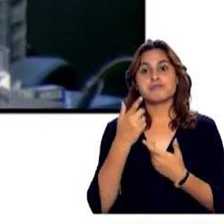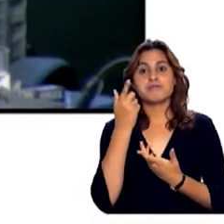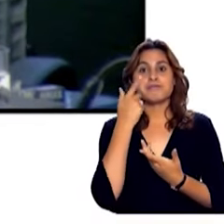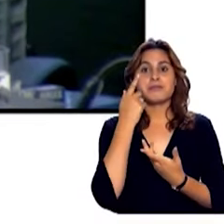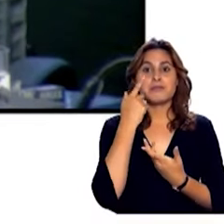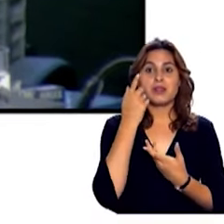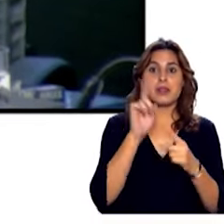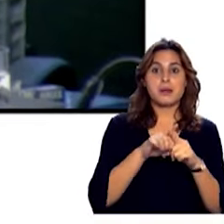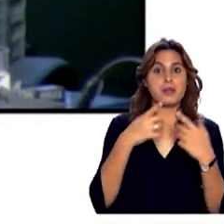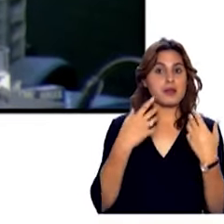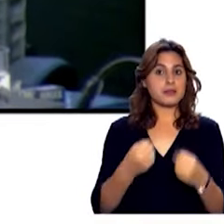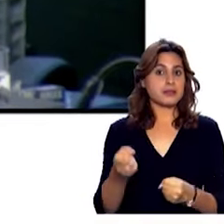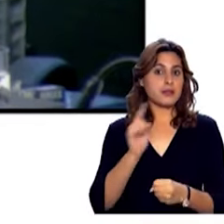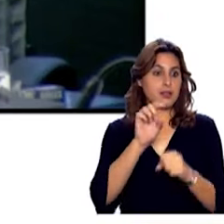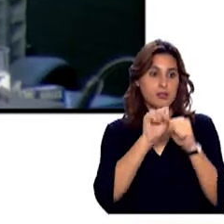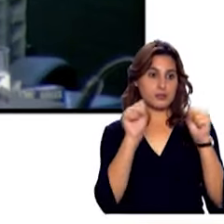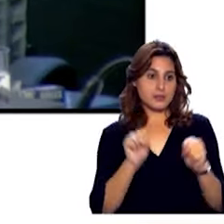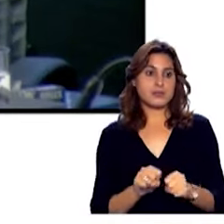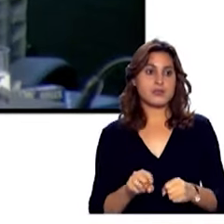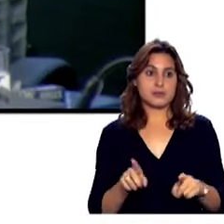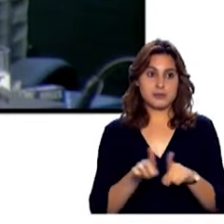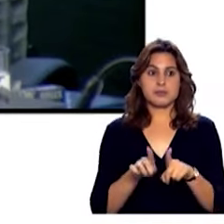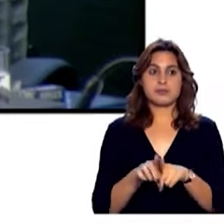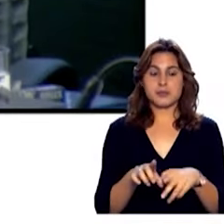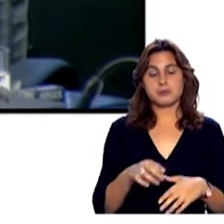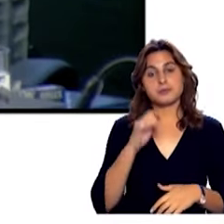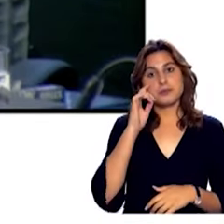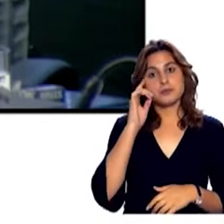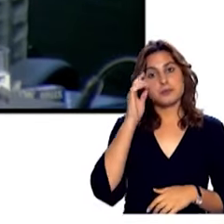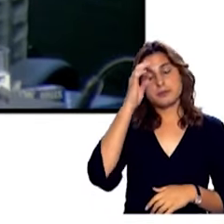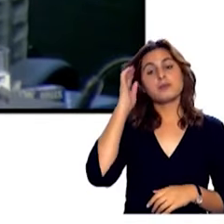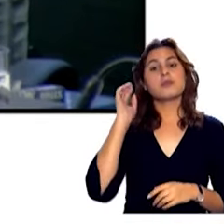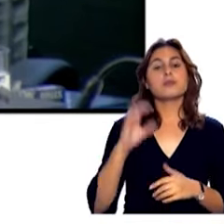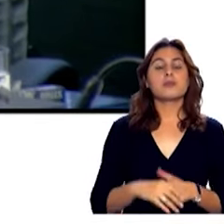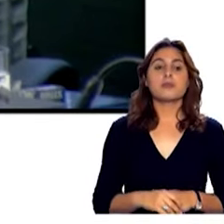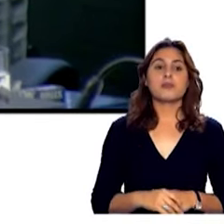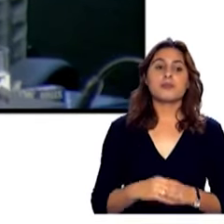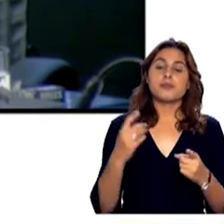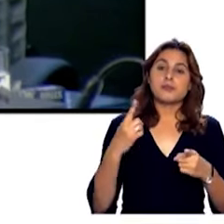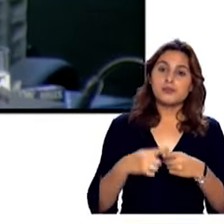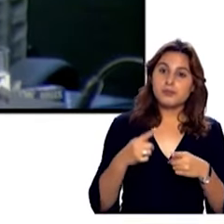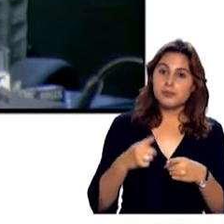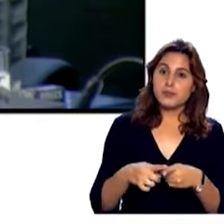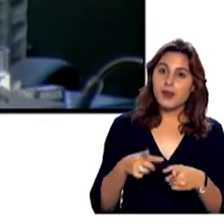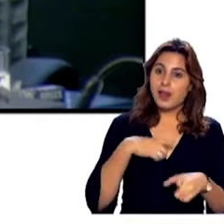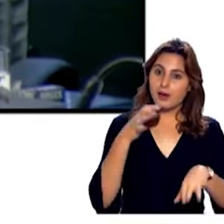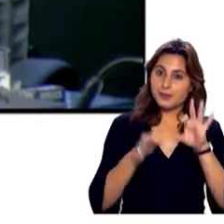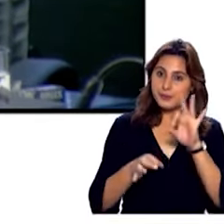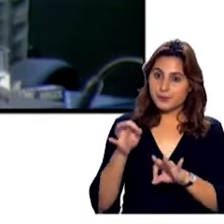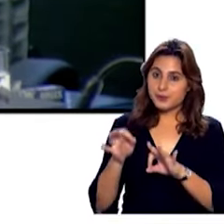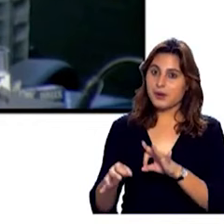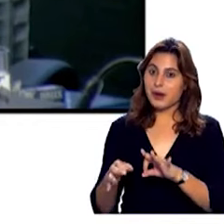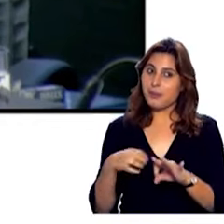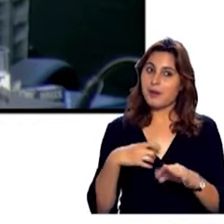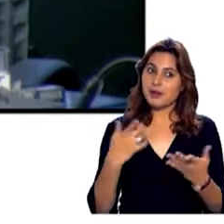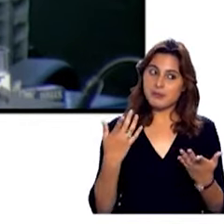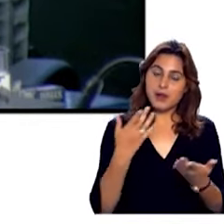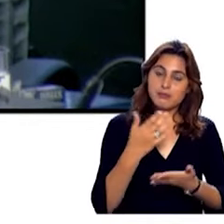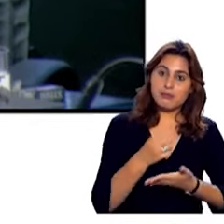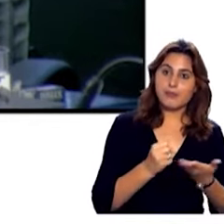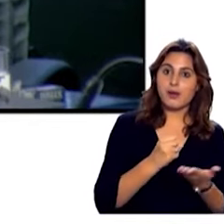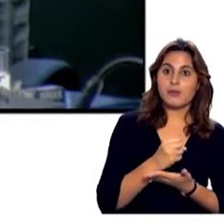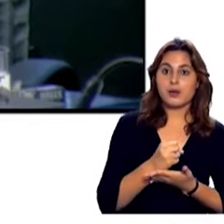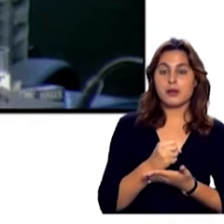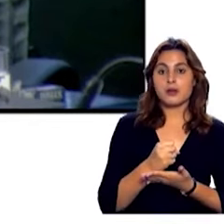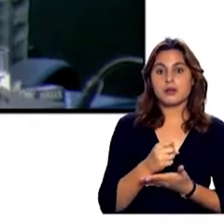Una FCA de Una sentencia penal se funde exclusivamente un solo documento normalmente requiere una valoración de distintas pruebas